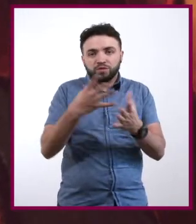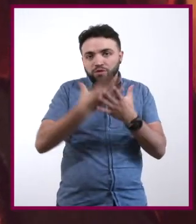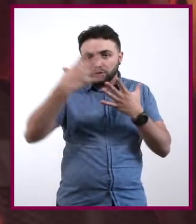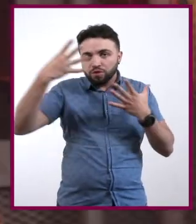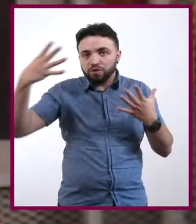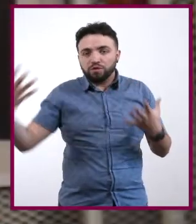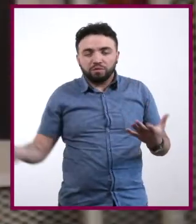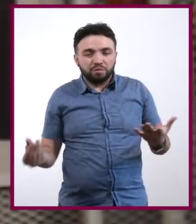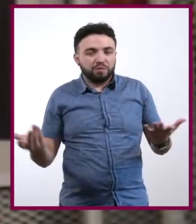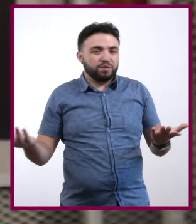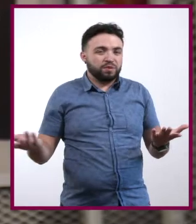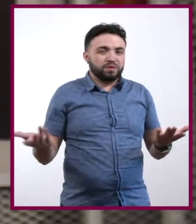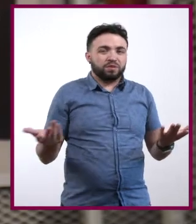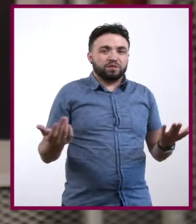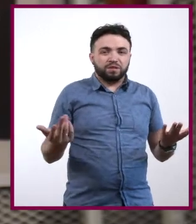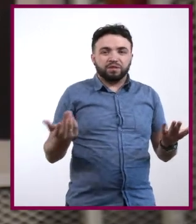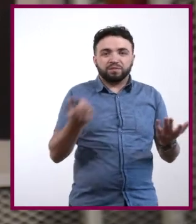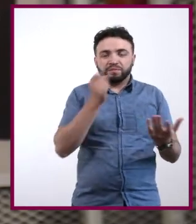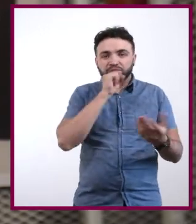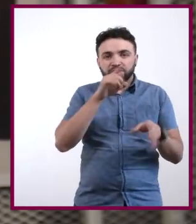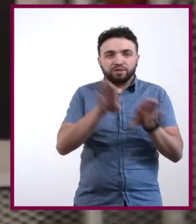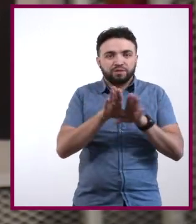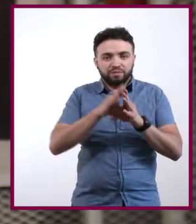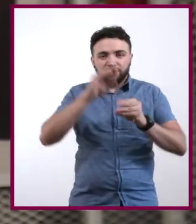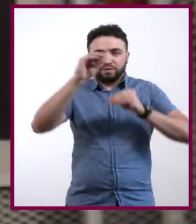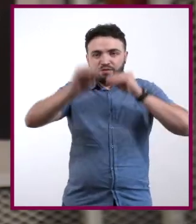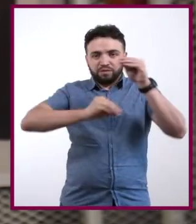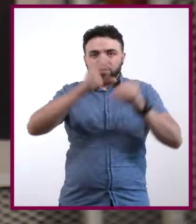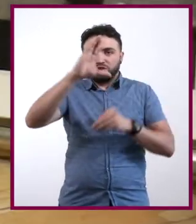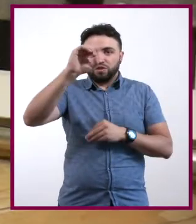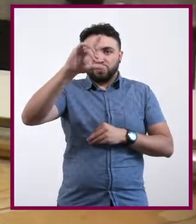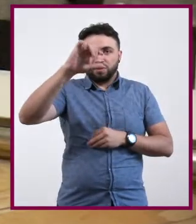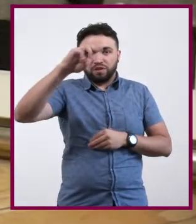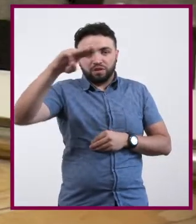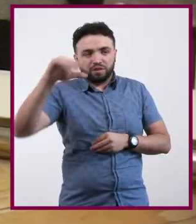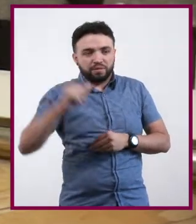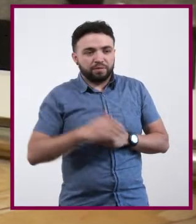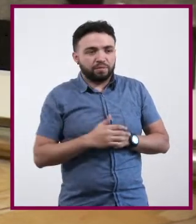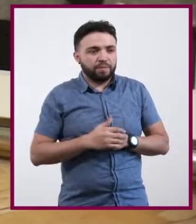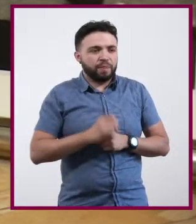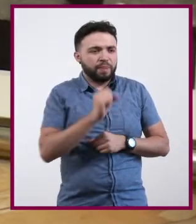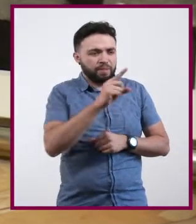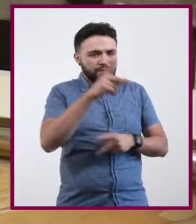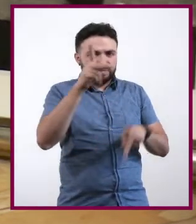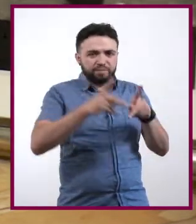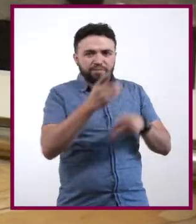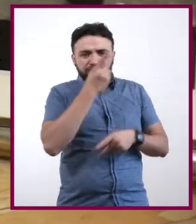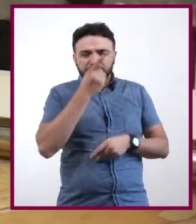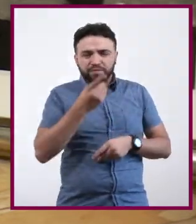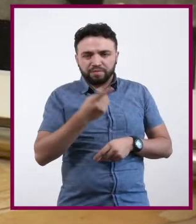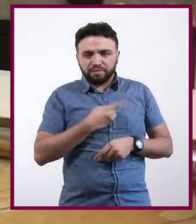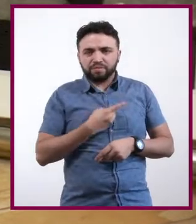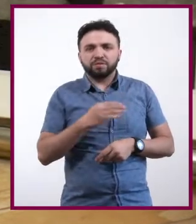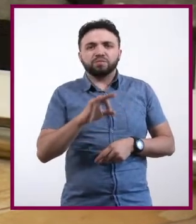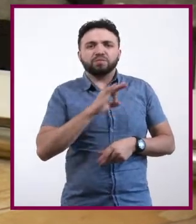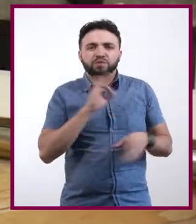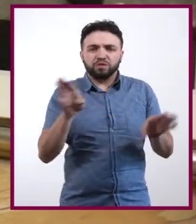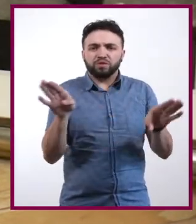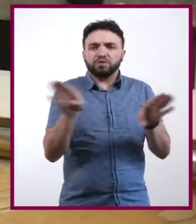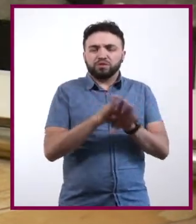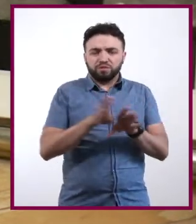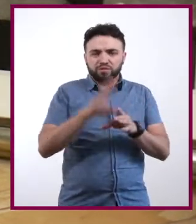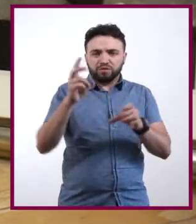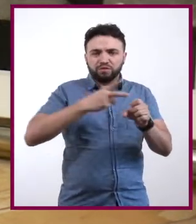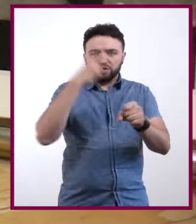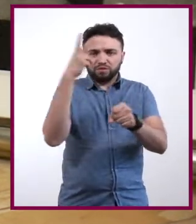copiados, interpretados de unas cerámicas antiguas de Colima. Con lo que nos está platicando, ¿podríamos decir que existe una segunda etapa